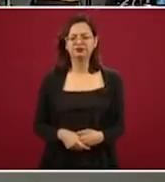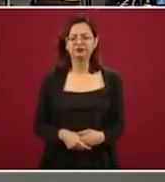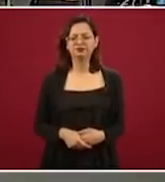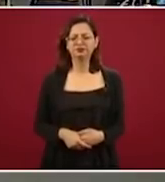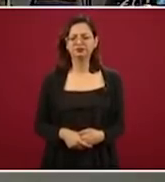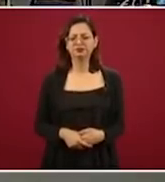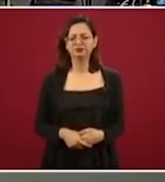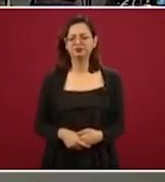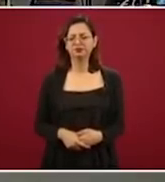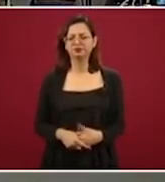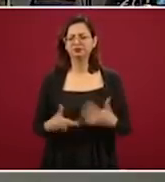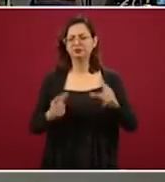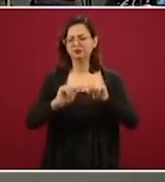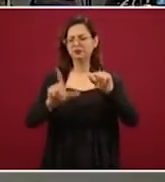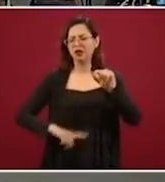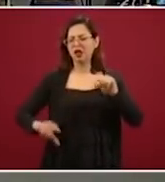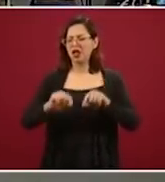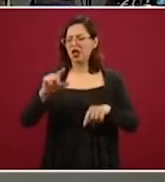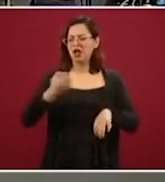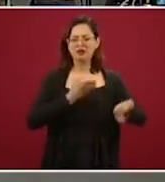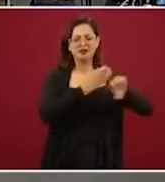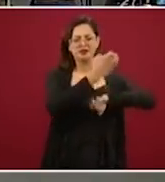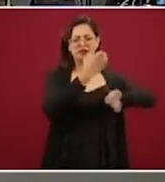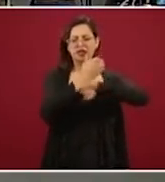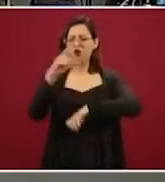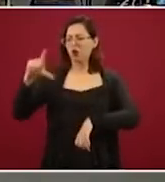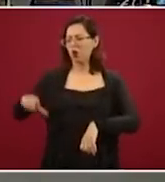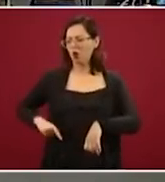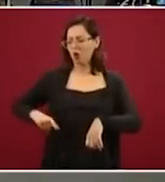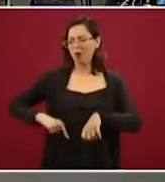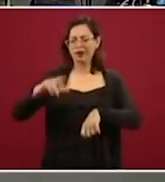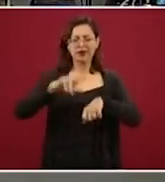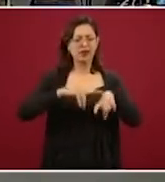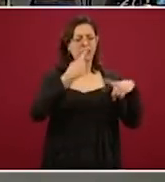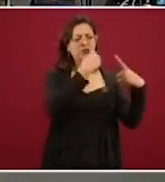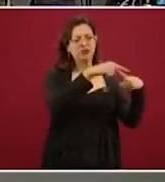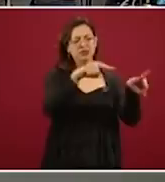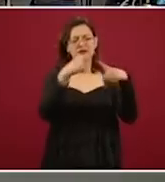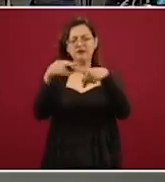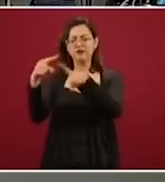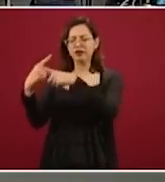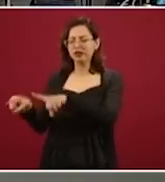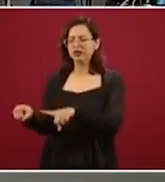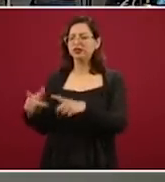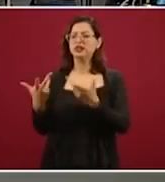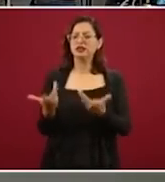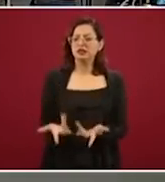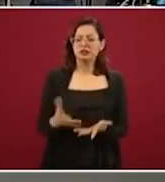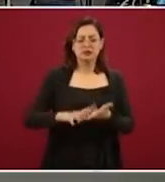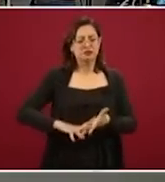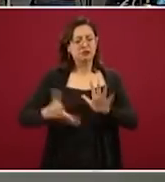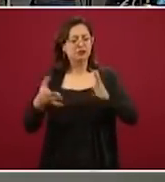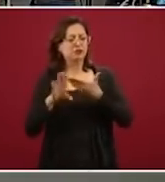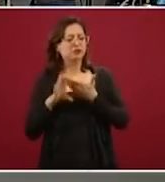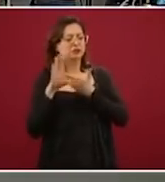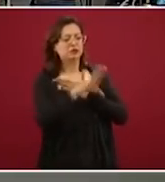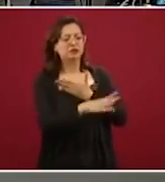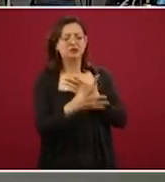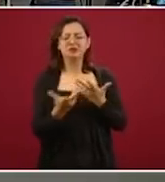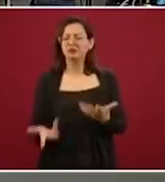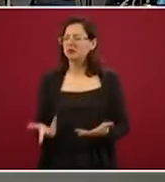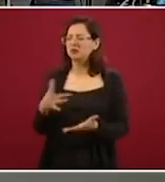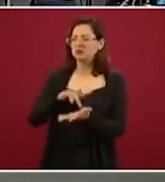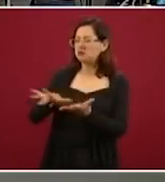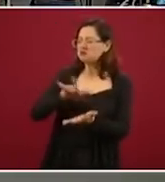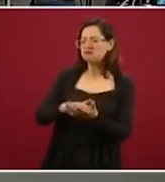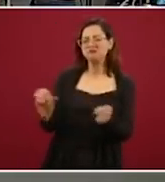gobernadores, precisamente, que no están contribuyendo a que esta política contra la inseguridad no esté dando los